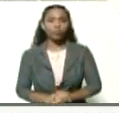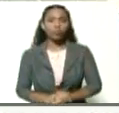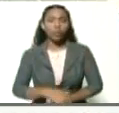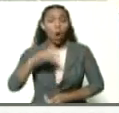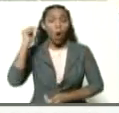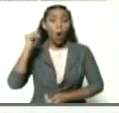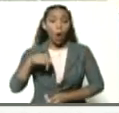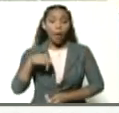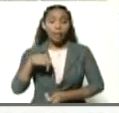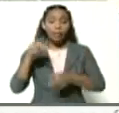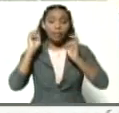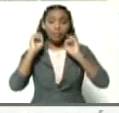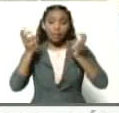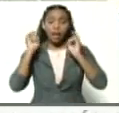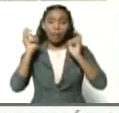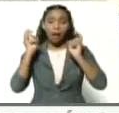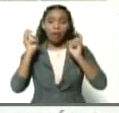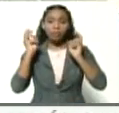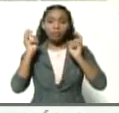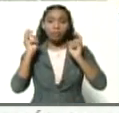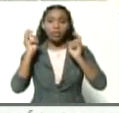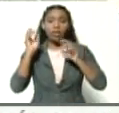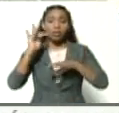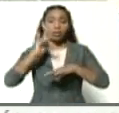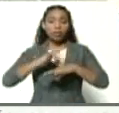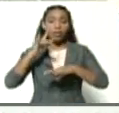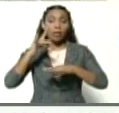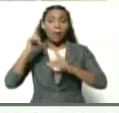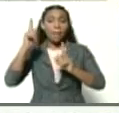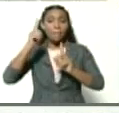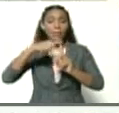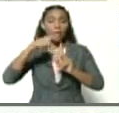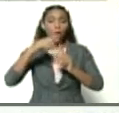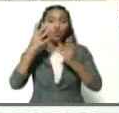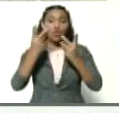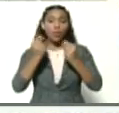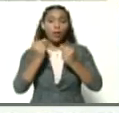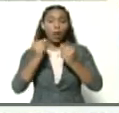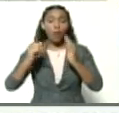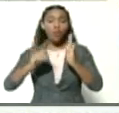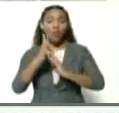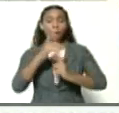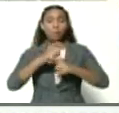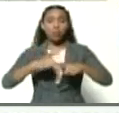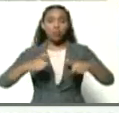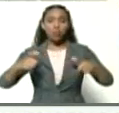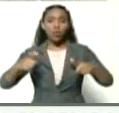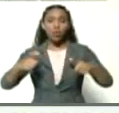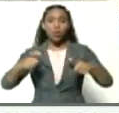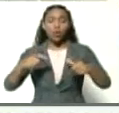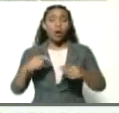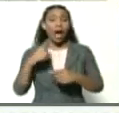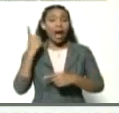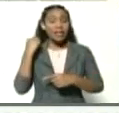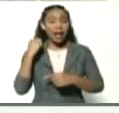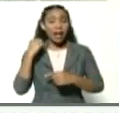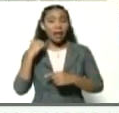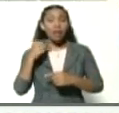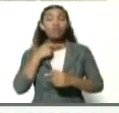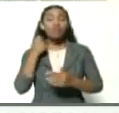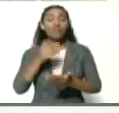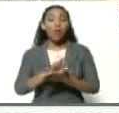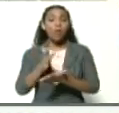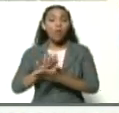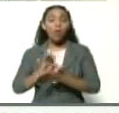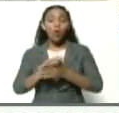hoy hemos tocado pico en el número de contagios. Ayer tocamos pico en el número de fallecidos en un